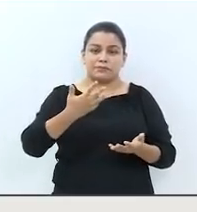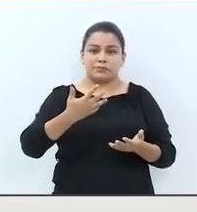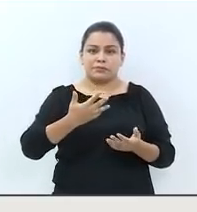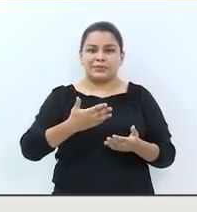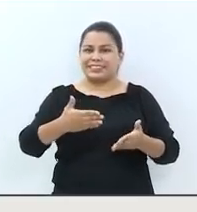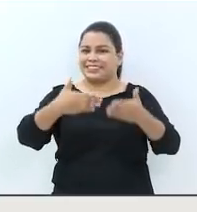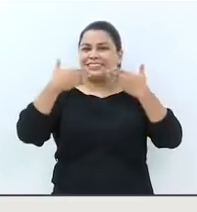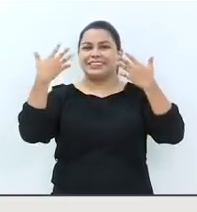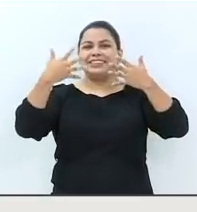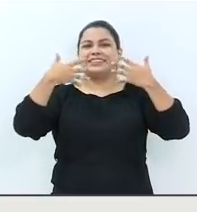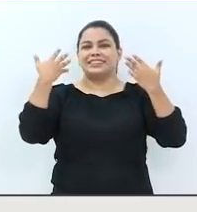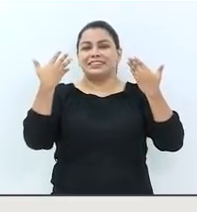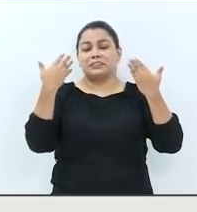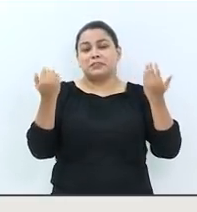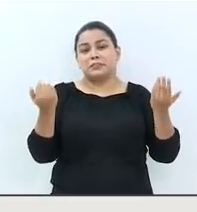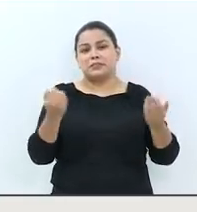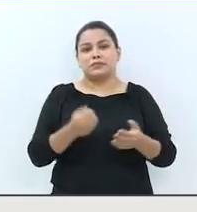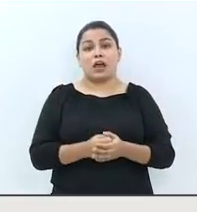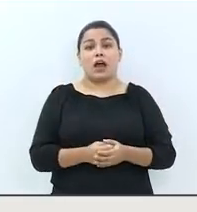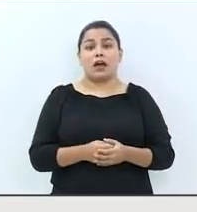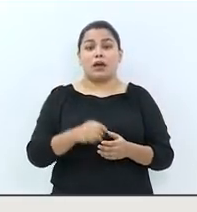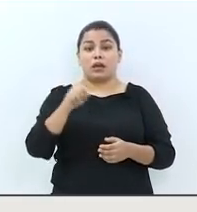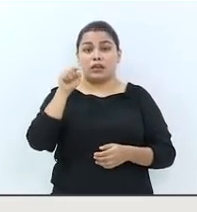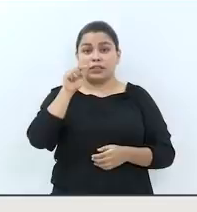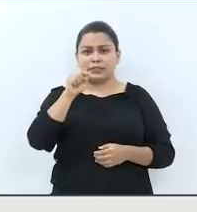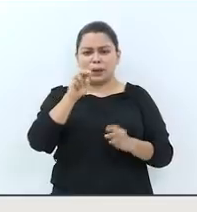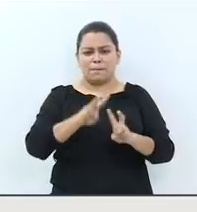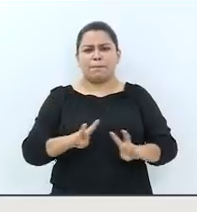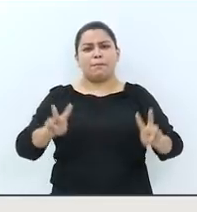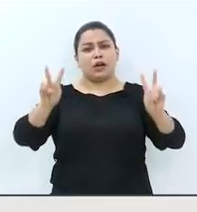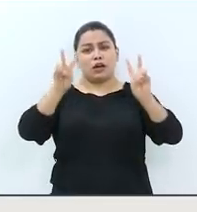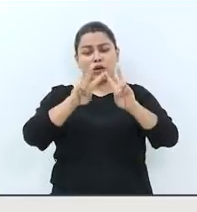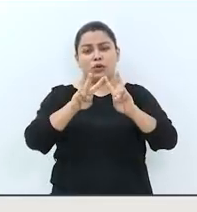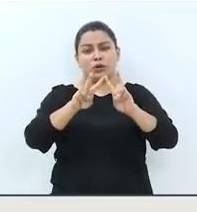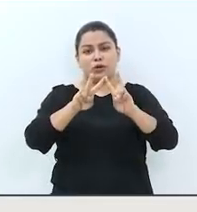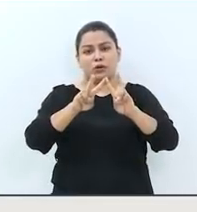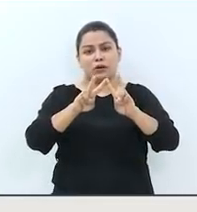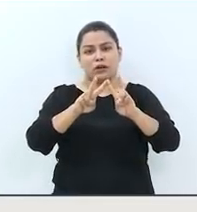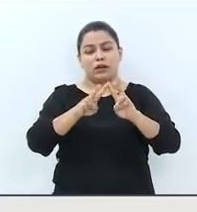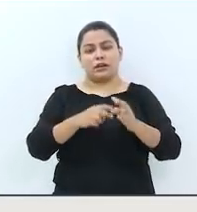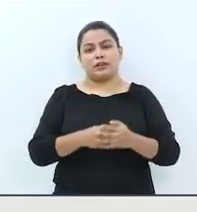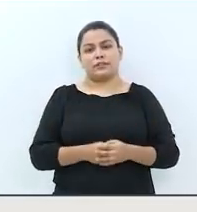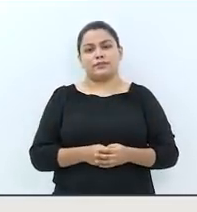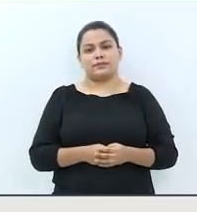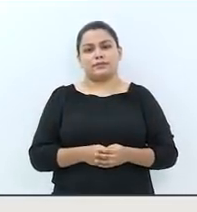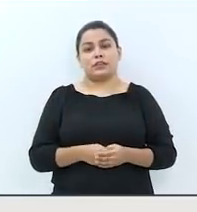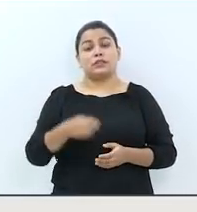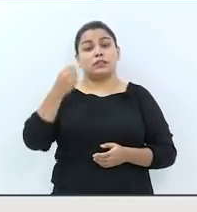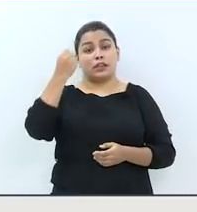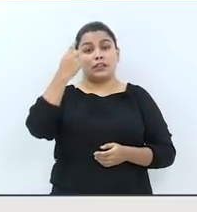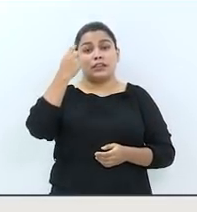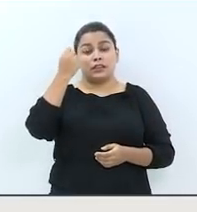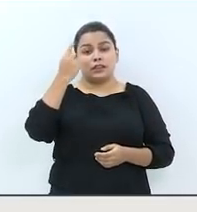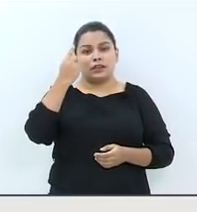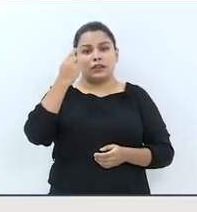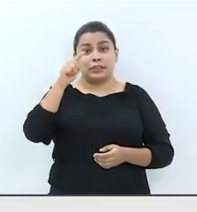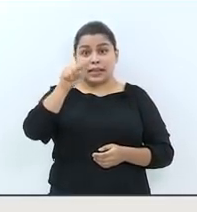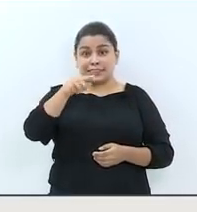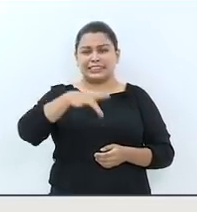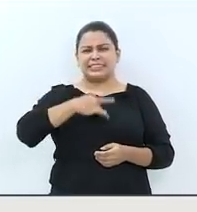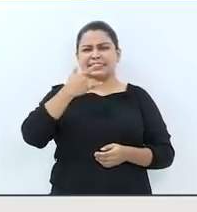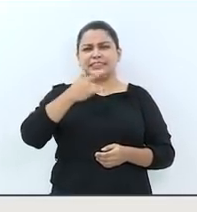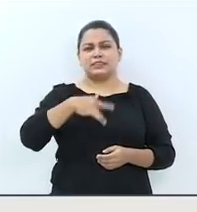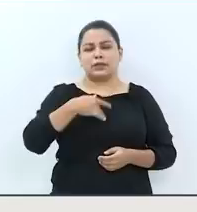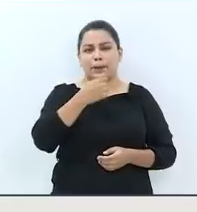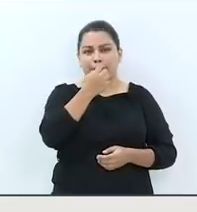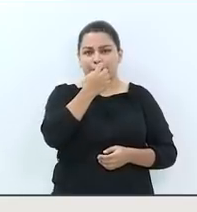la alegría, ¿por qué no? Entonces, validar es aceptar, pero es aceptar a un nivel más profundo de comprensión y esa sensibilidad